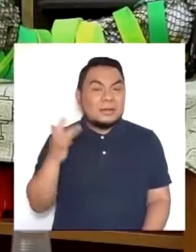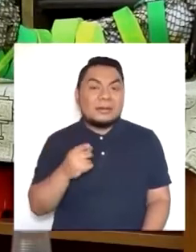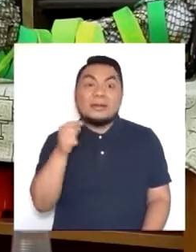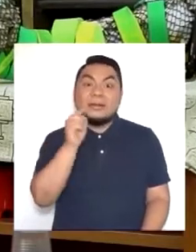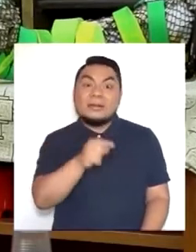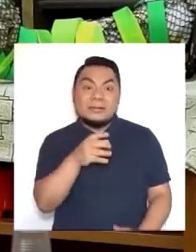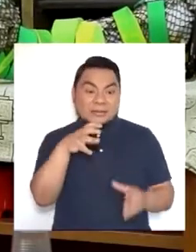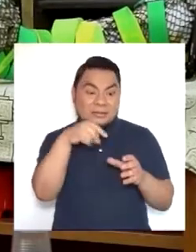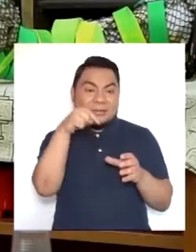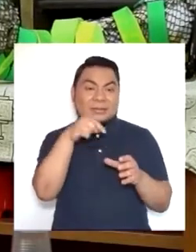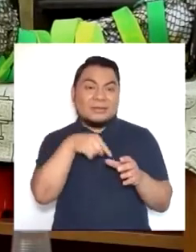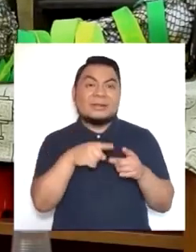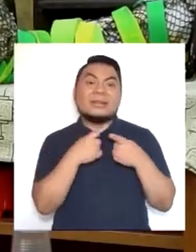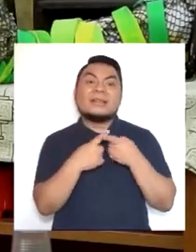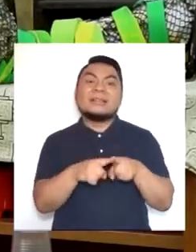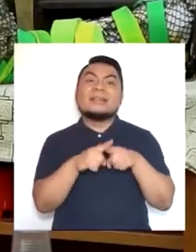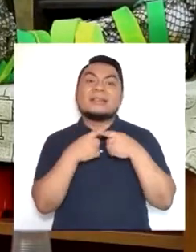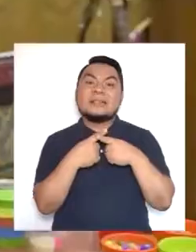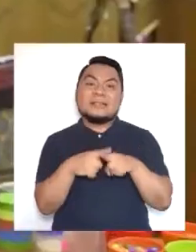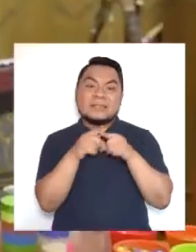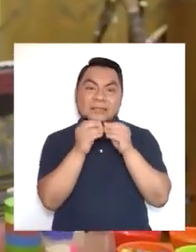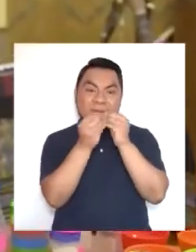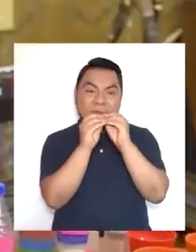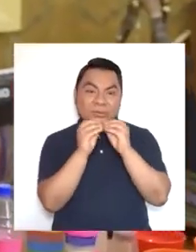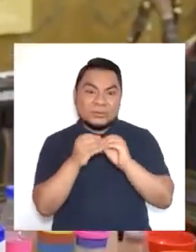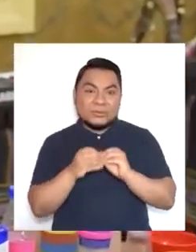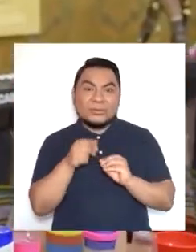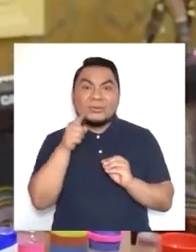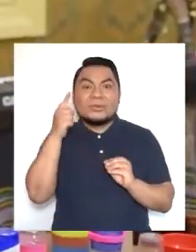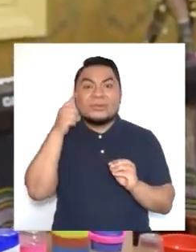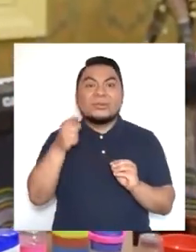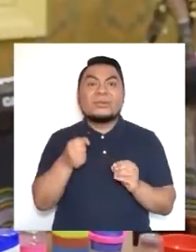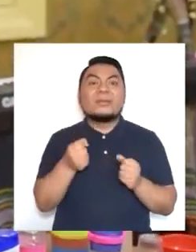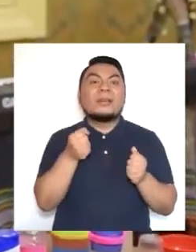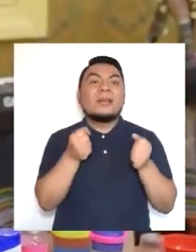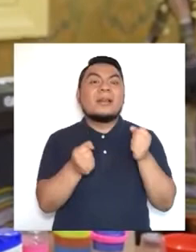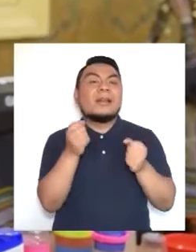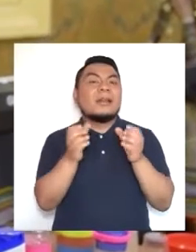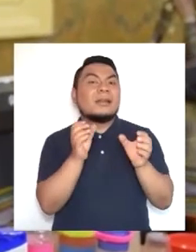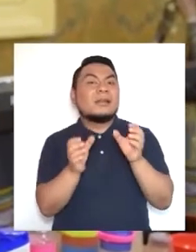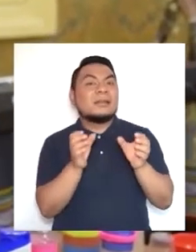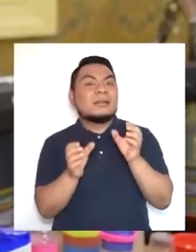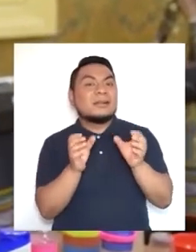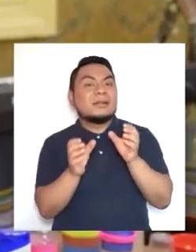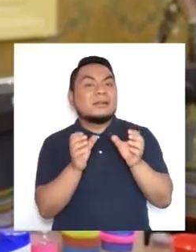O maracas tejidas, que son como canastas.